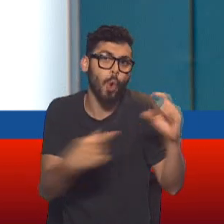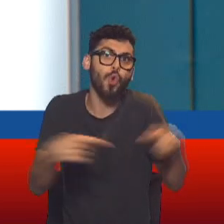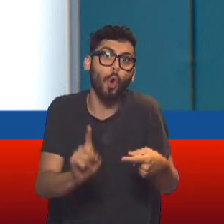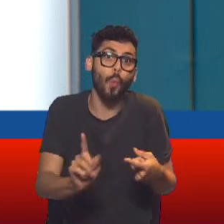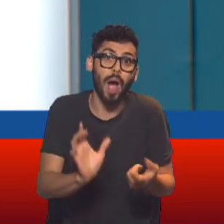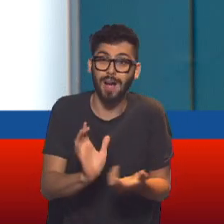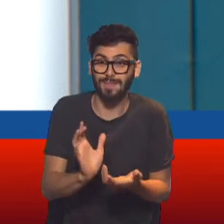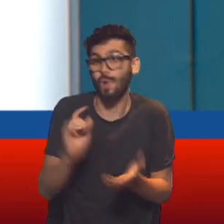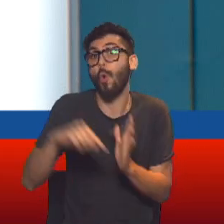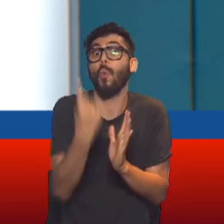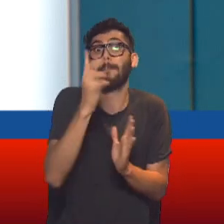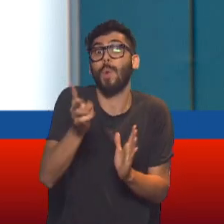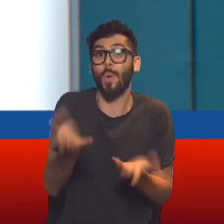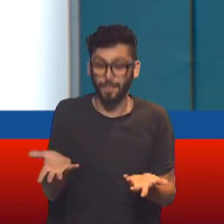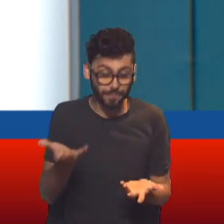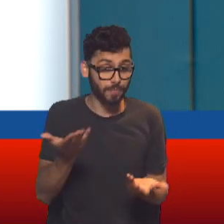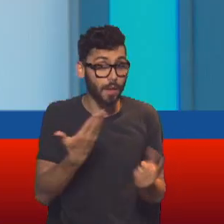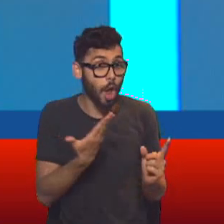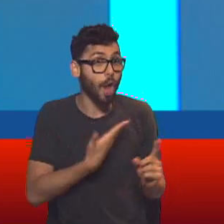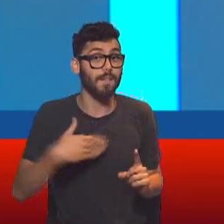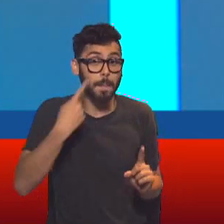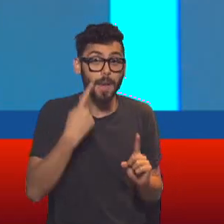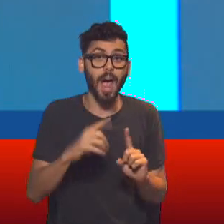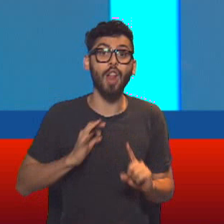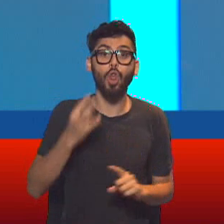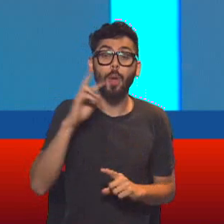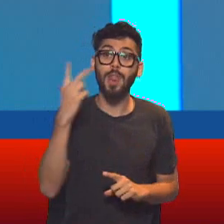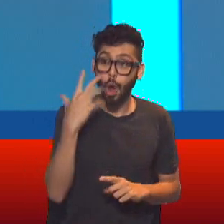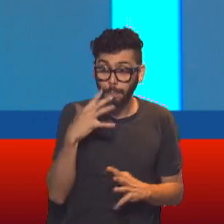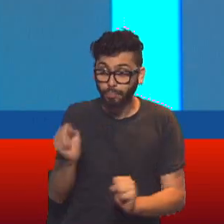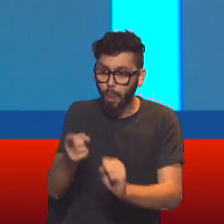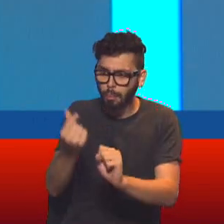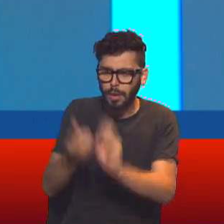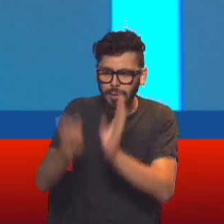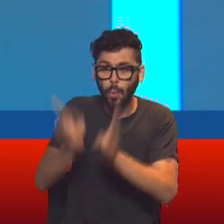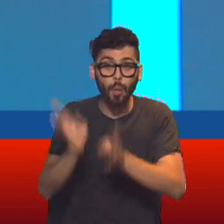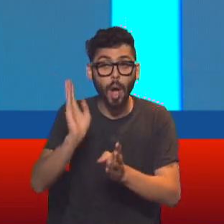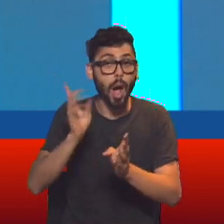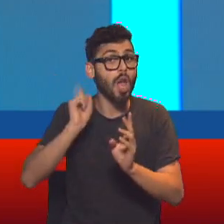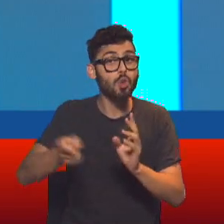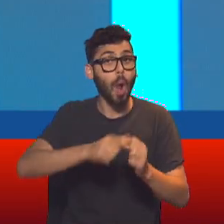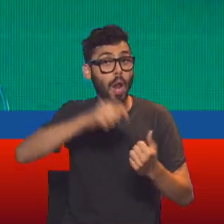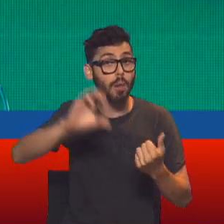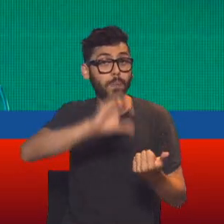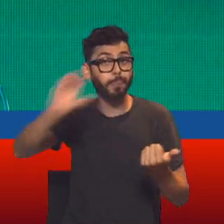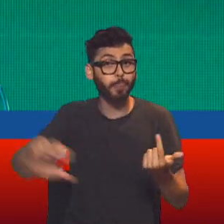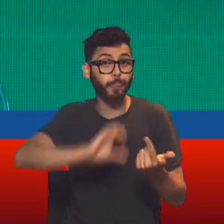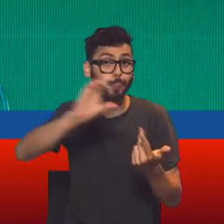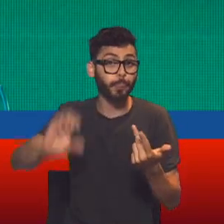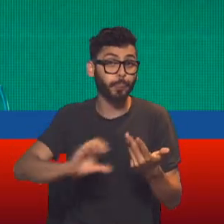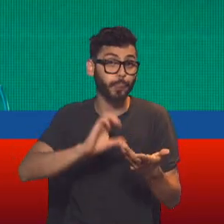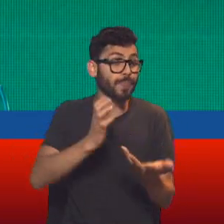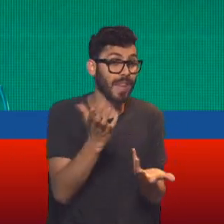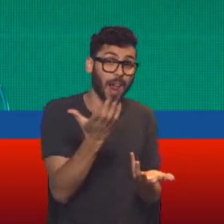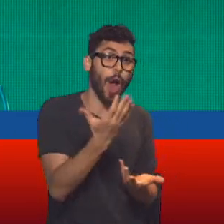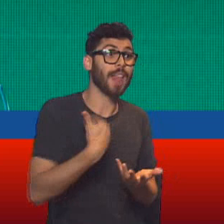no digamos. se puede hacer. Exacto. Eso el Fondo Monetario incluso lo detecta en 2018 Sí. y aún así Pero es el que, crédito es continuó que era muy su claro curso. que era para eso, porque cuando Argentina